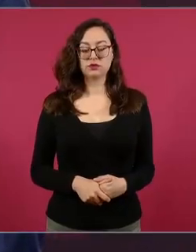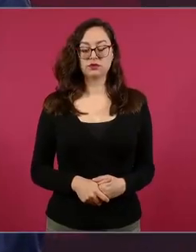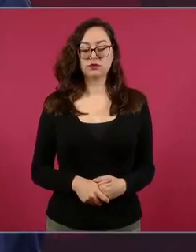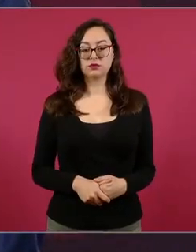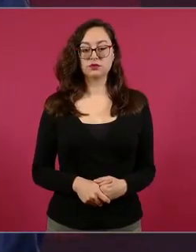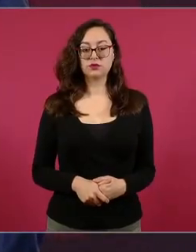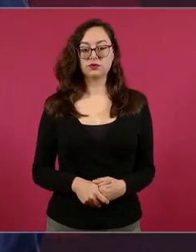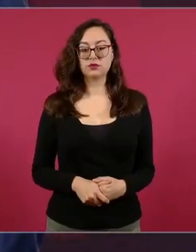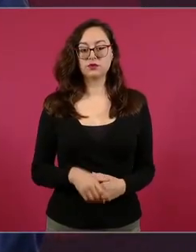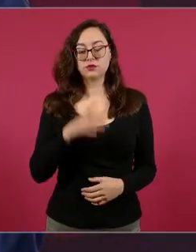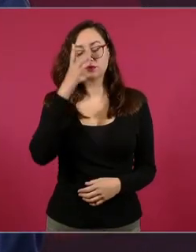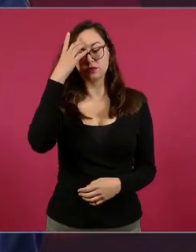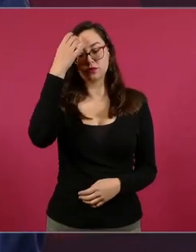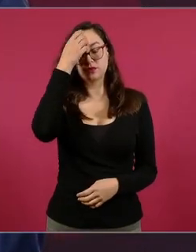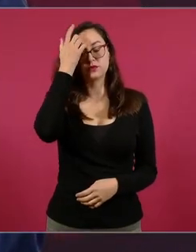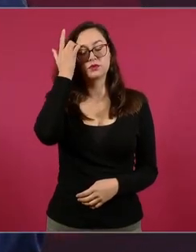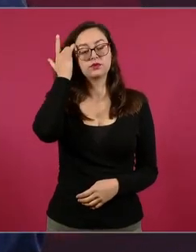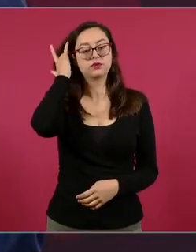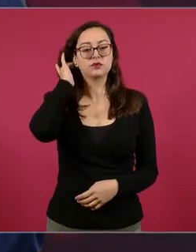o